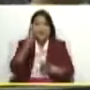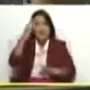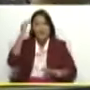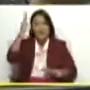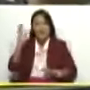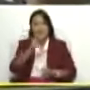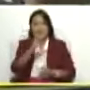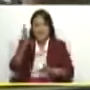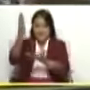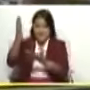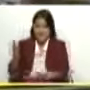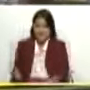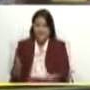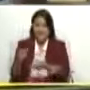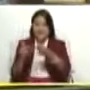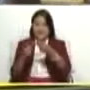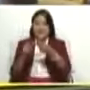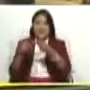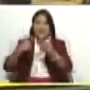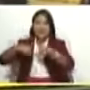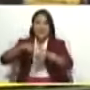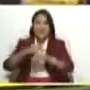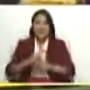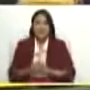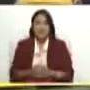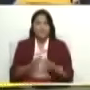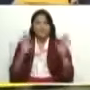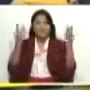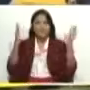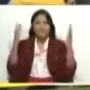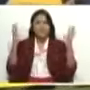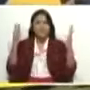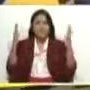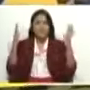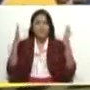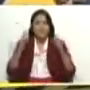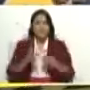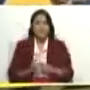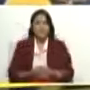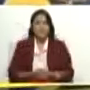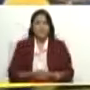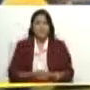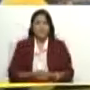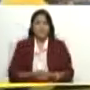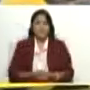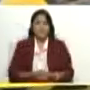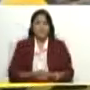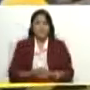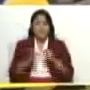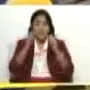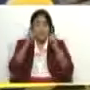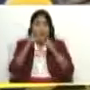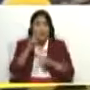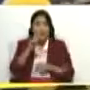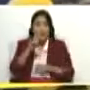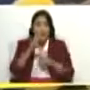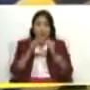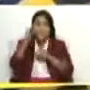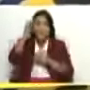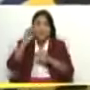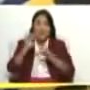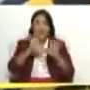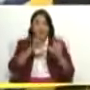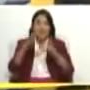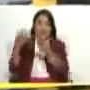Enrique medalla de plata el baloncesto Ah increíble 2.18 nunca